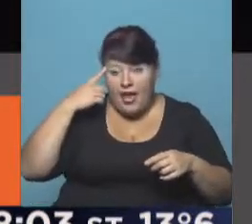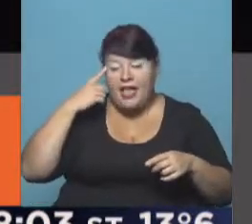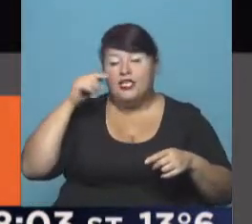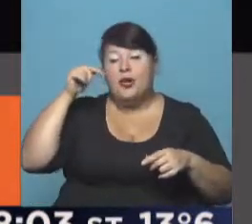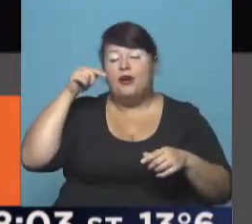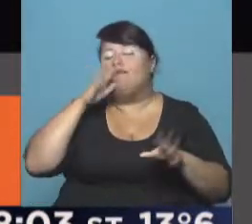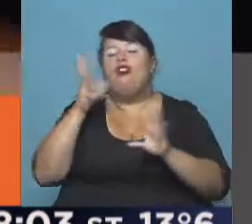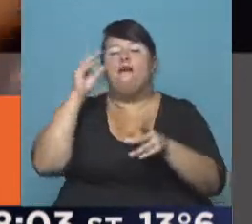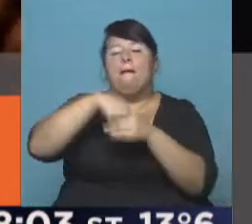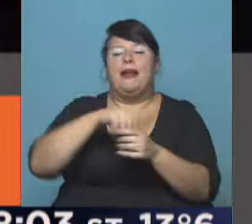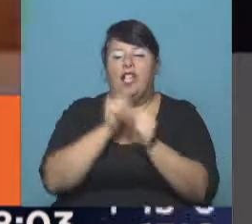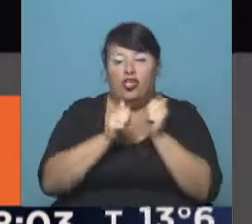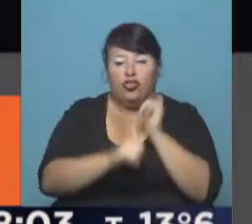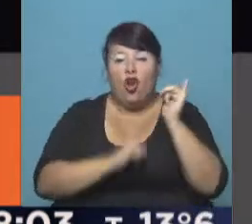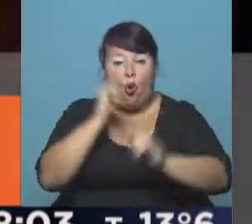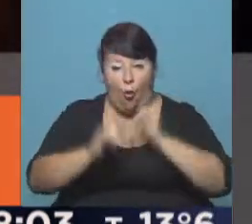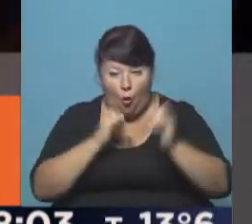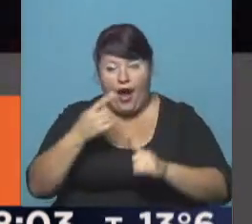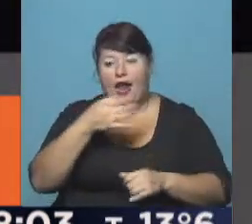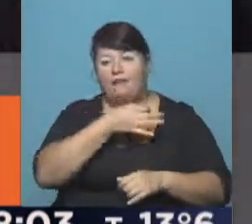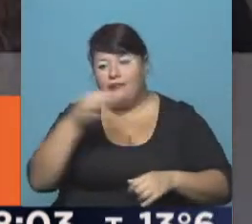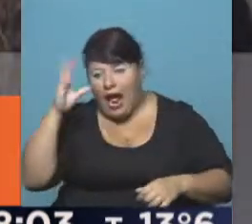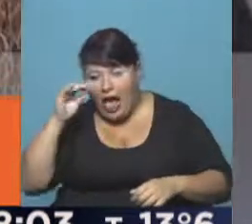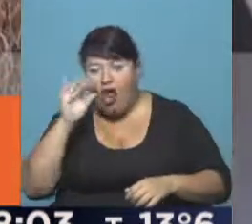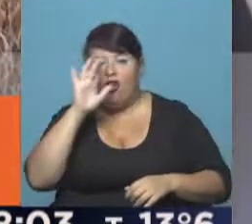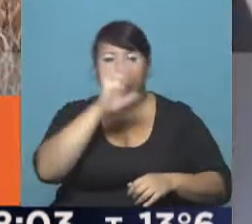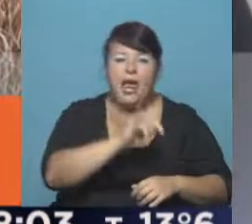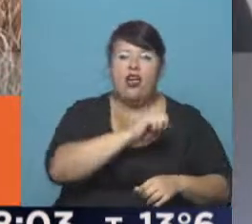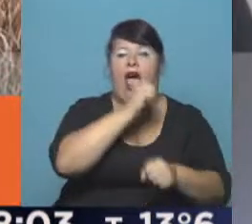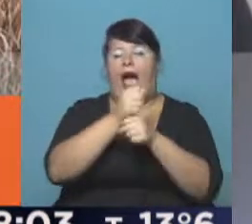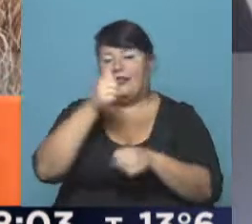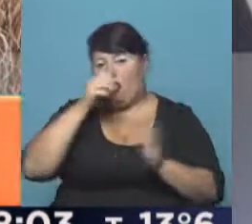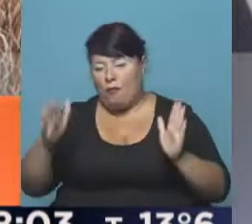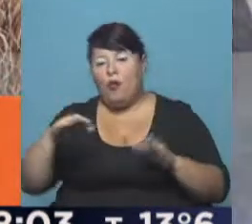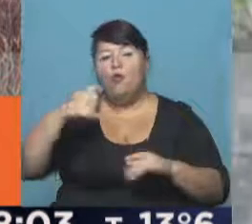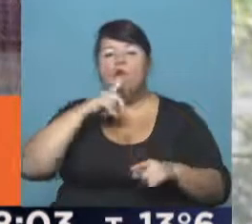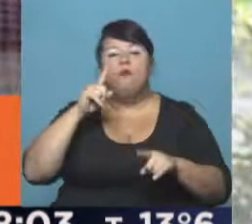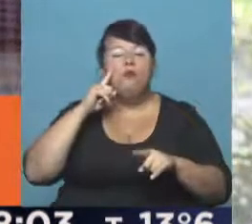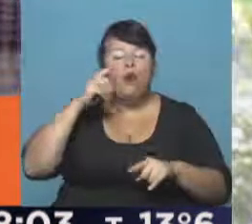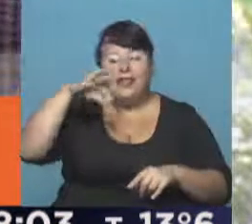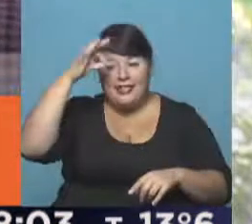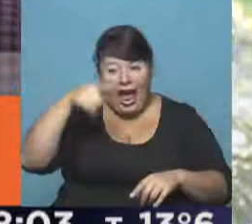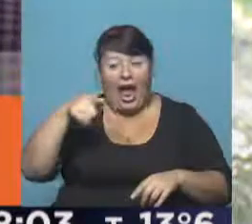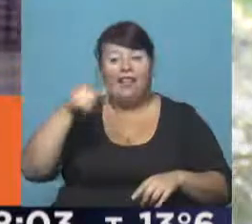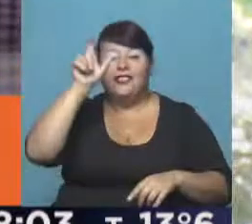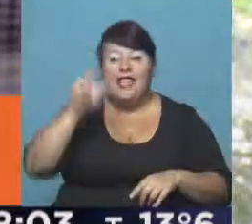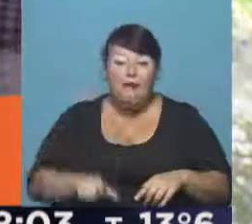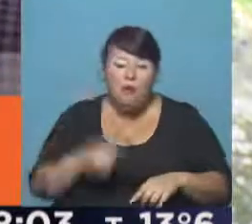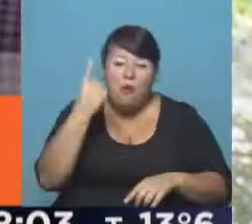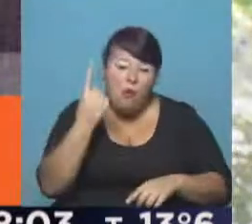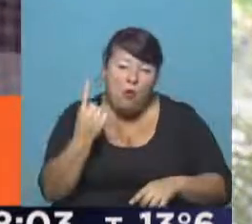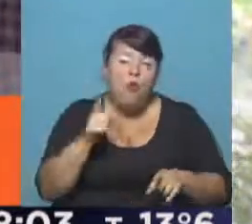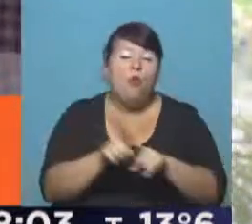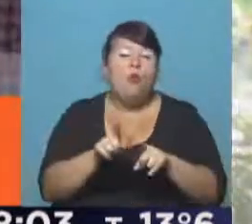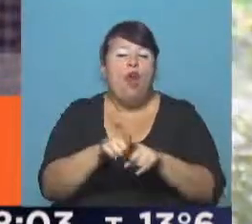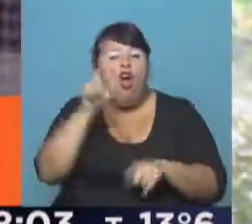en esta historia y contar desde ahí cada noche, de miércoles a domingo, ahí en el multiteatro, este personajito,